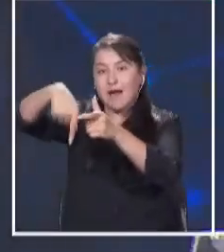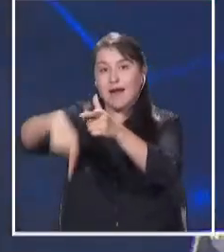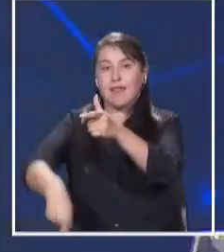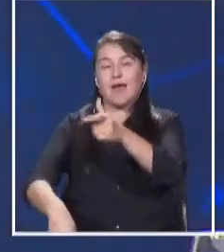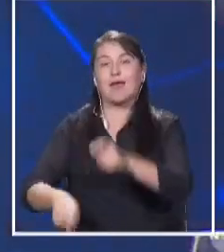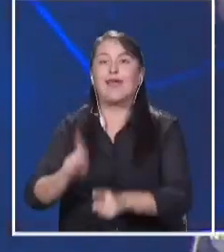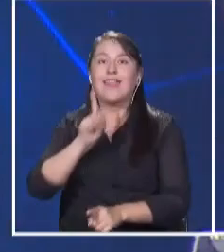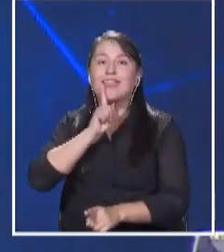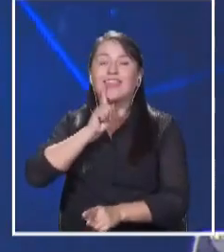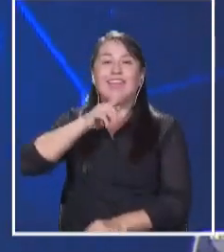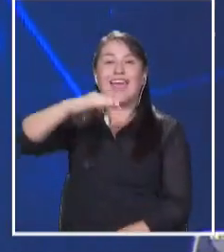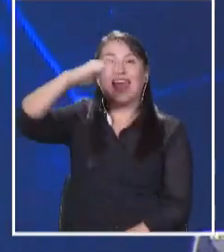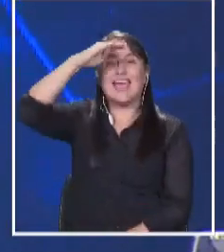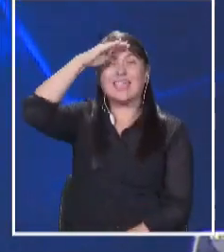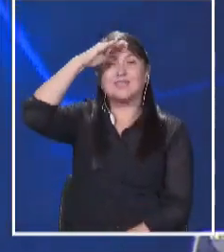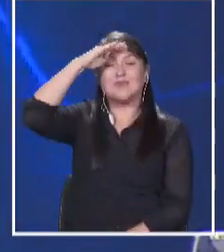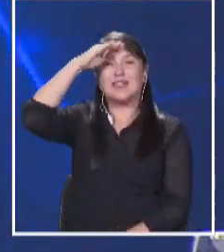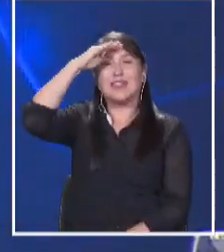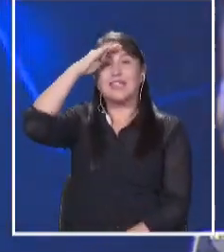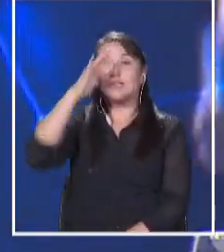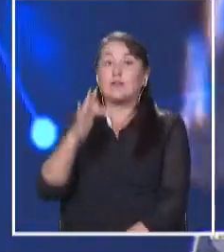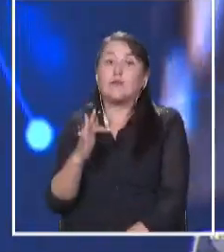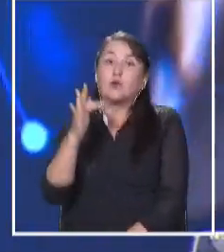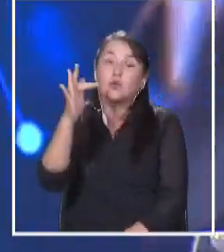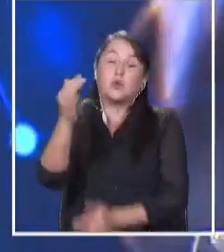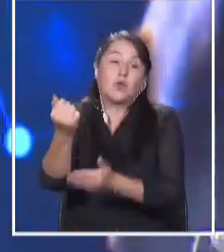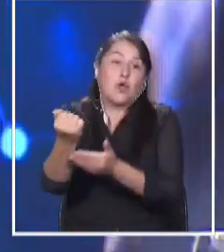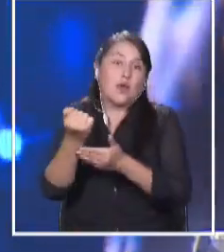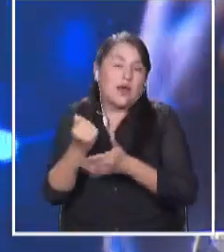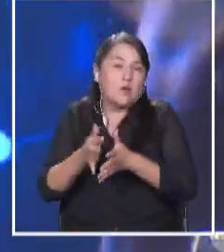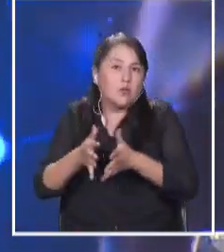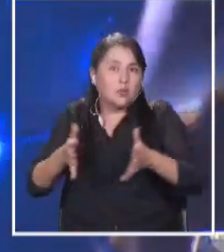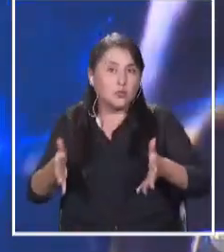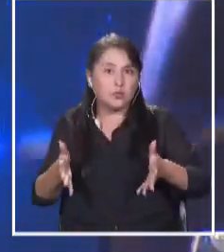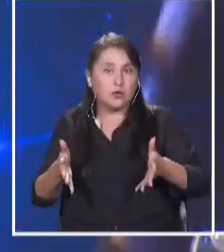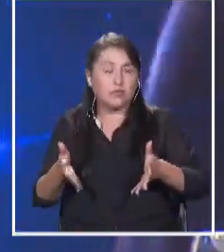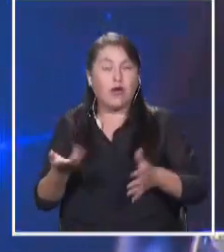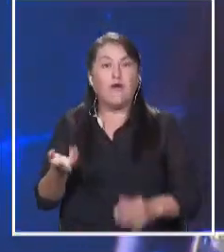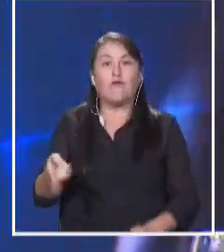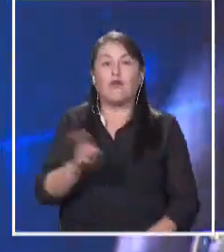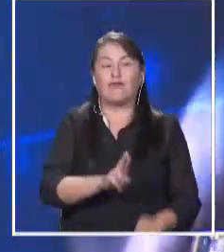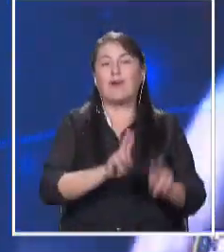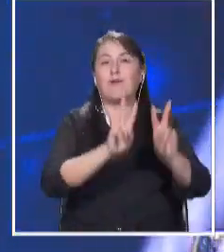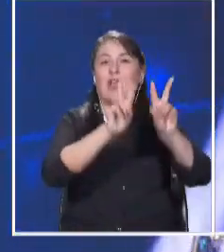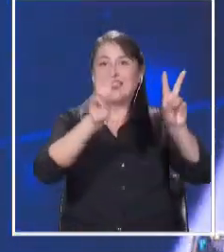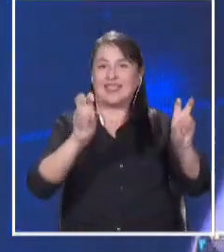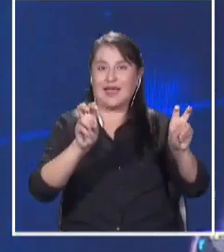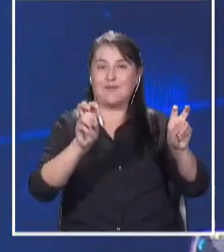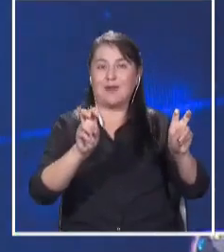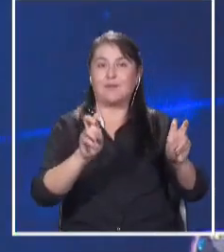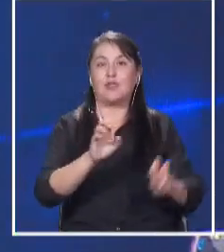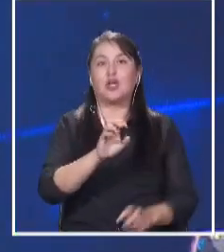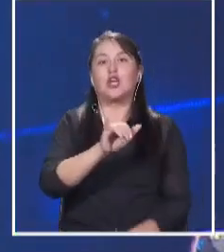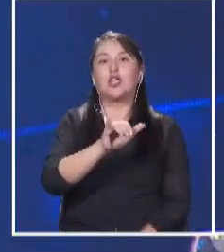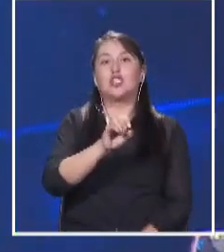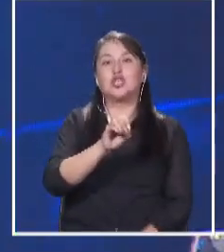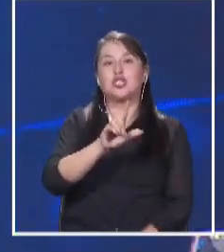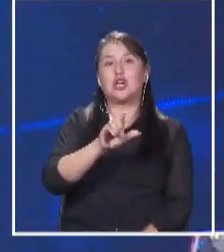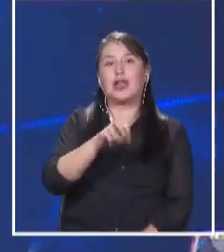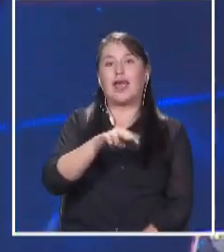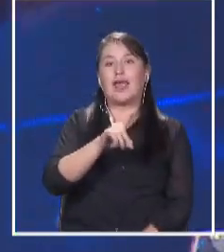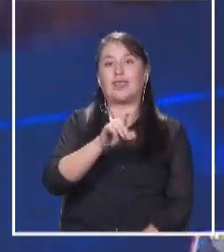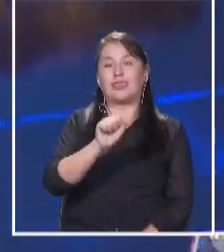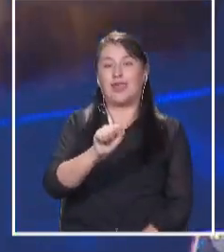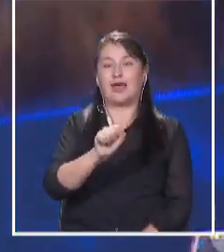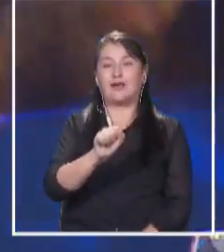tener alguna experiencia inmersiva también en el futuro, ¿por qué no? También nos ayudaría mucho. Ahora, volvemos a nuestro tema. Yolanda, después de